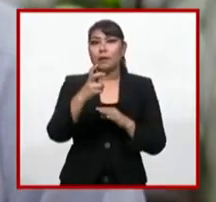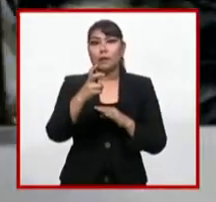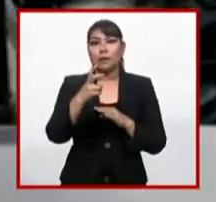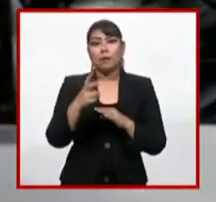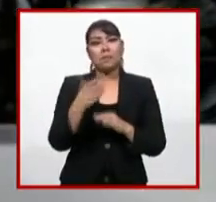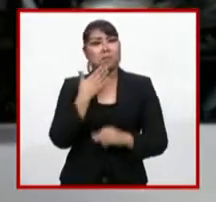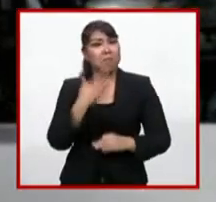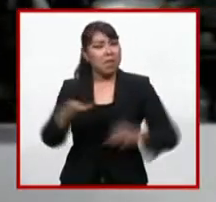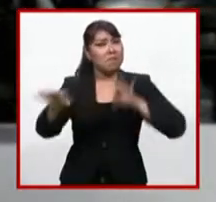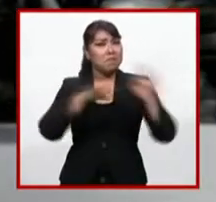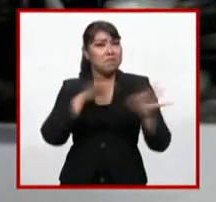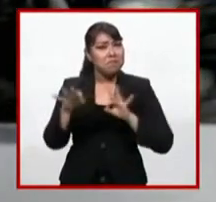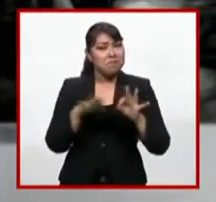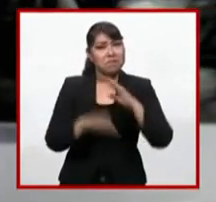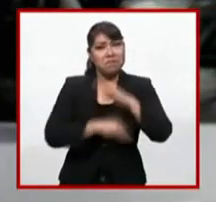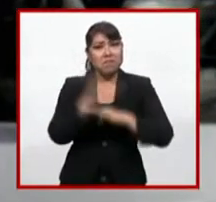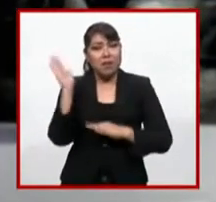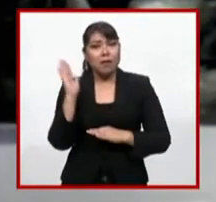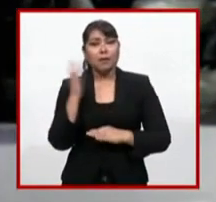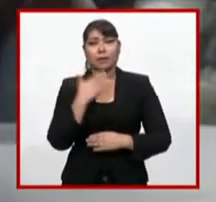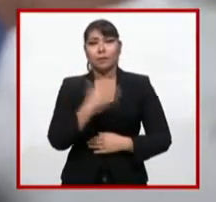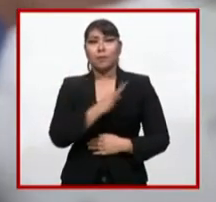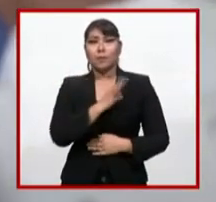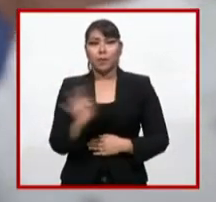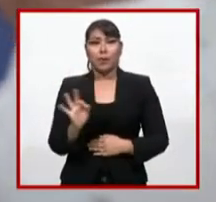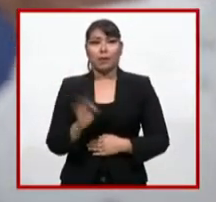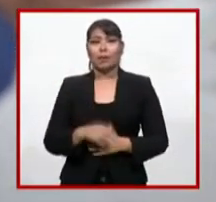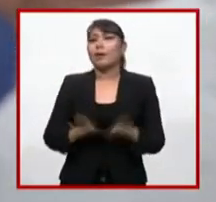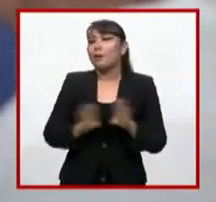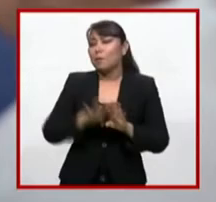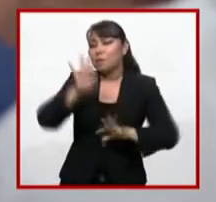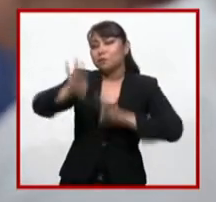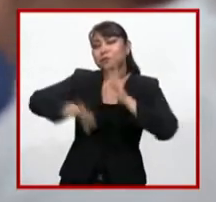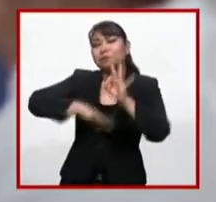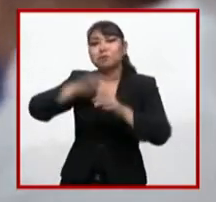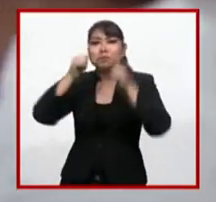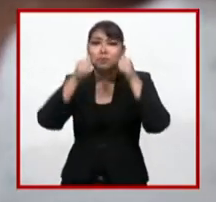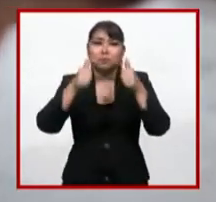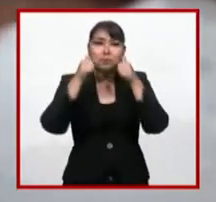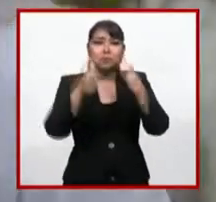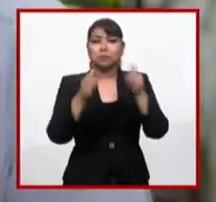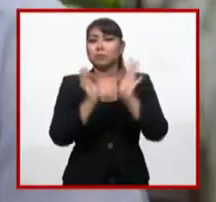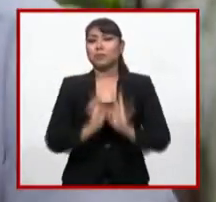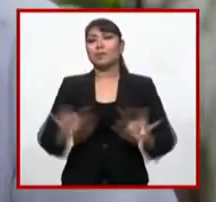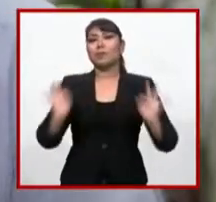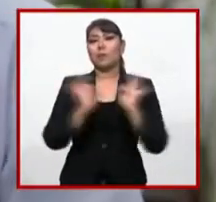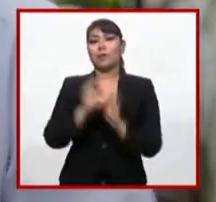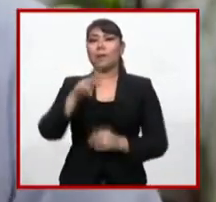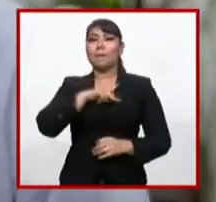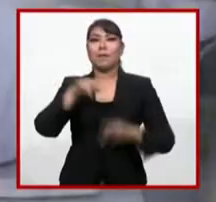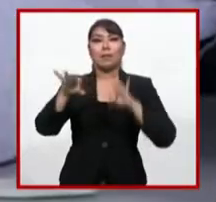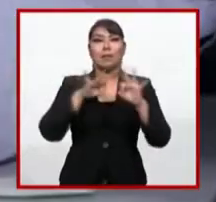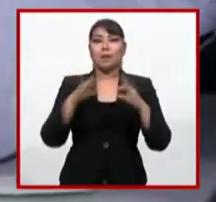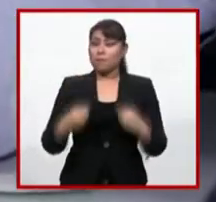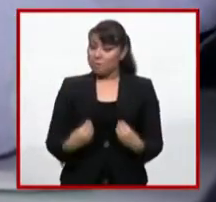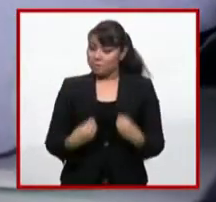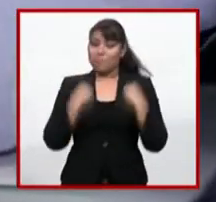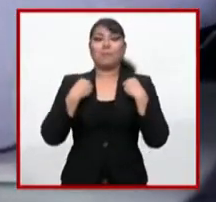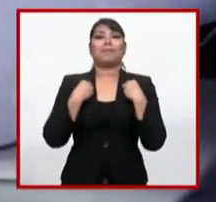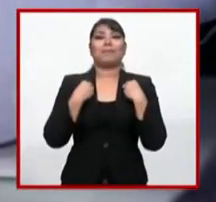de la misma manera. La disponibilidad, la buena atención, el buen actuar, vuelvo a lo mismo. Mi trabajo es mi vida